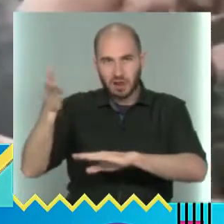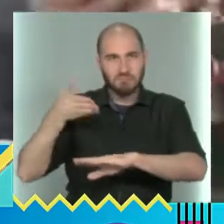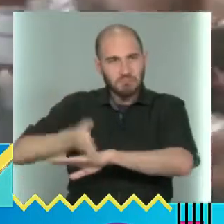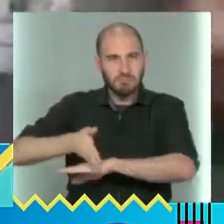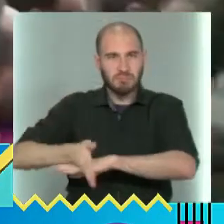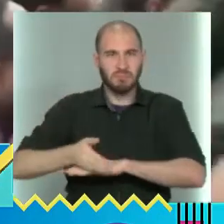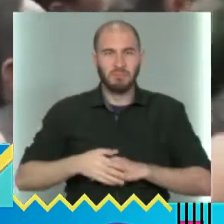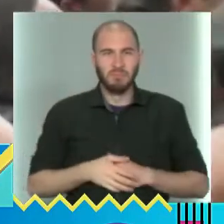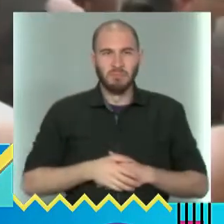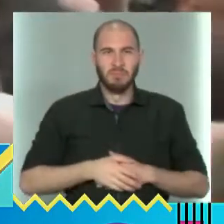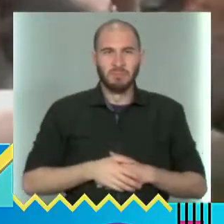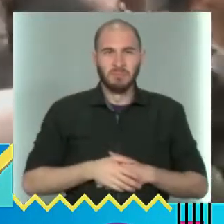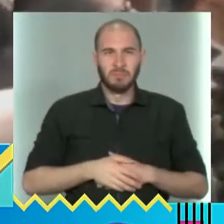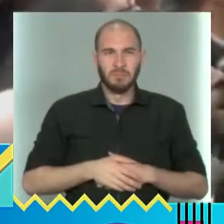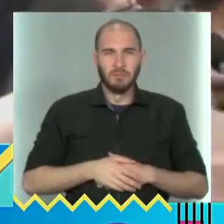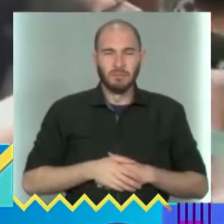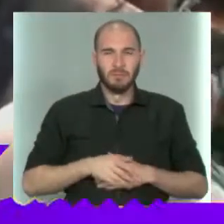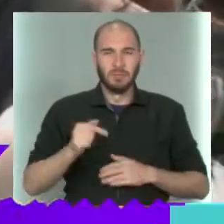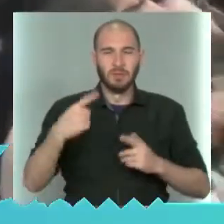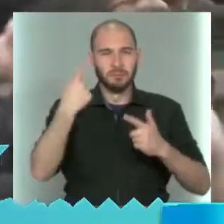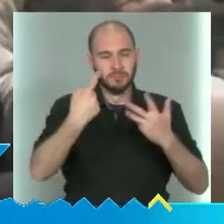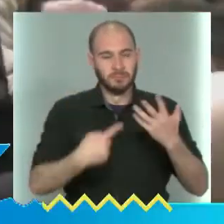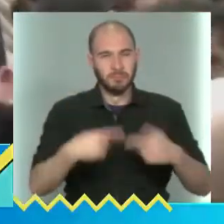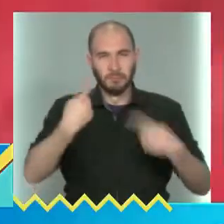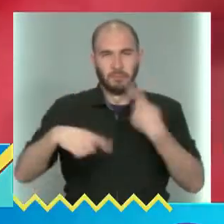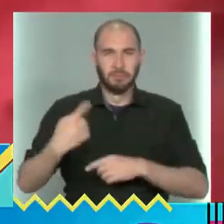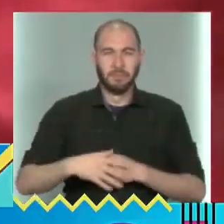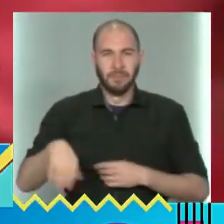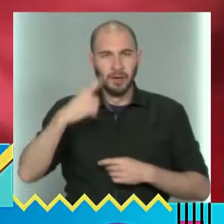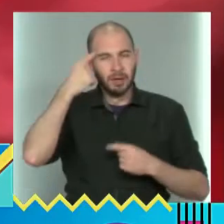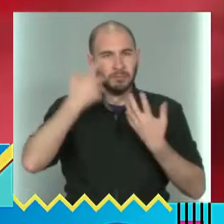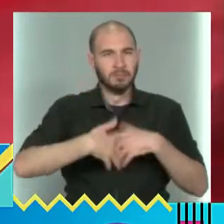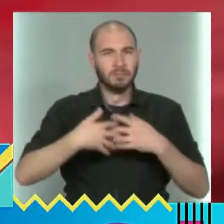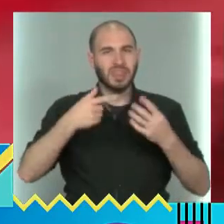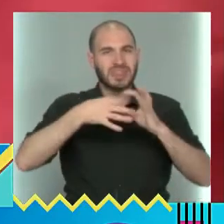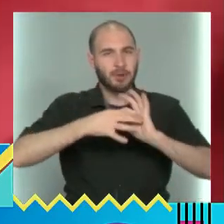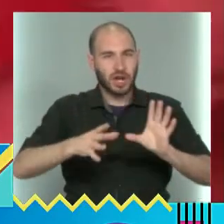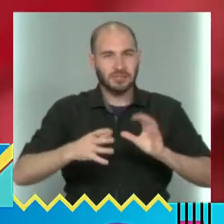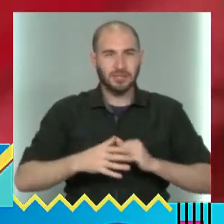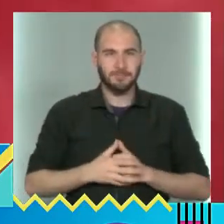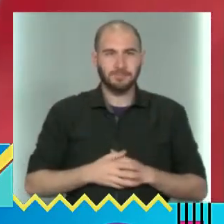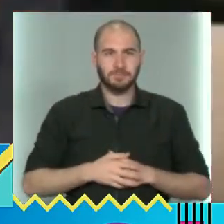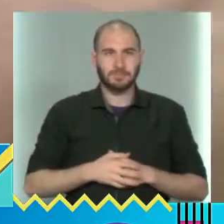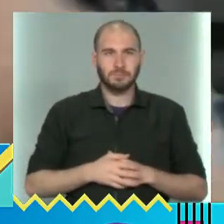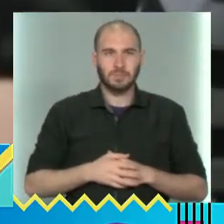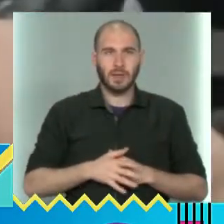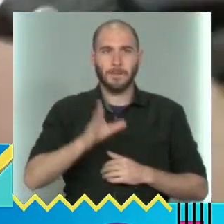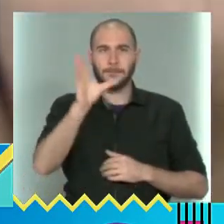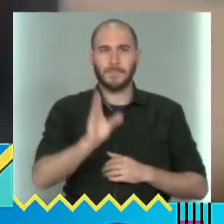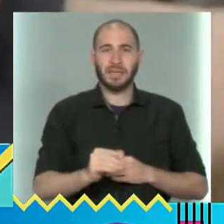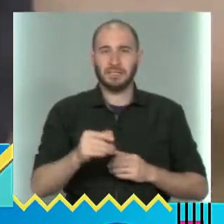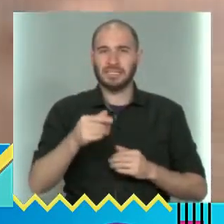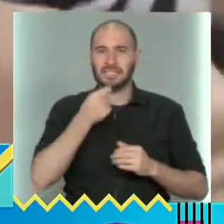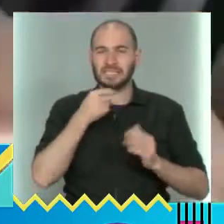decir que hay distintos factores en los que pensar la democracia en un país como